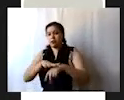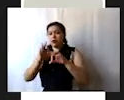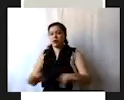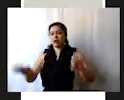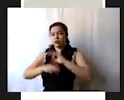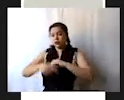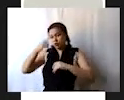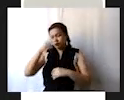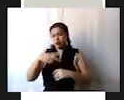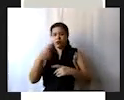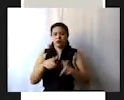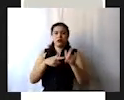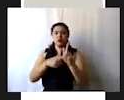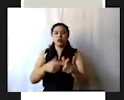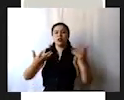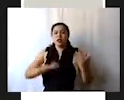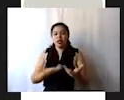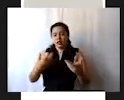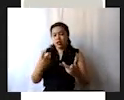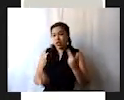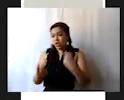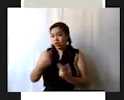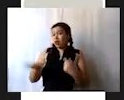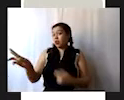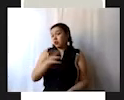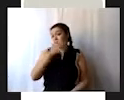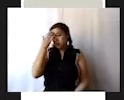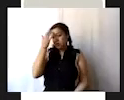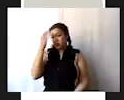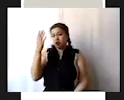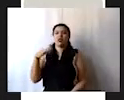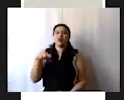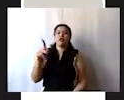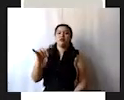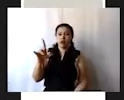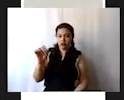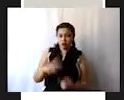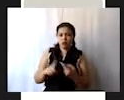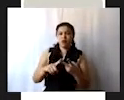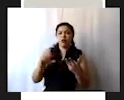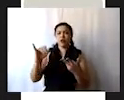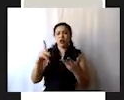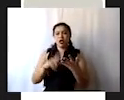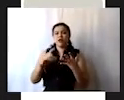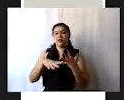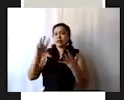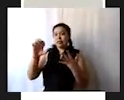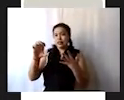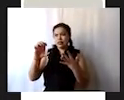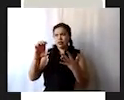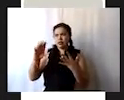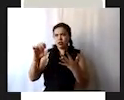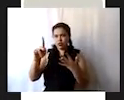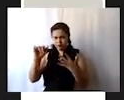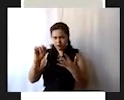encargadas de su seguimiento. Algunas de estas quizá las reconozcan, como el PNUD o el CAF o la CEPAL, pero pues también